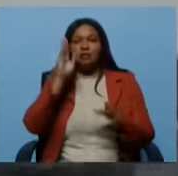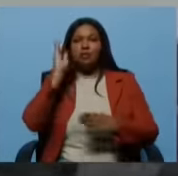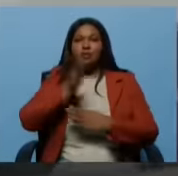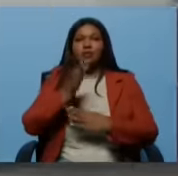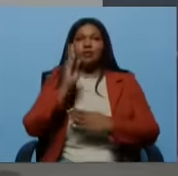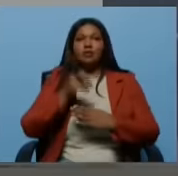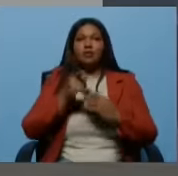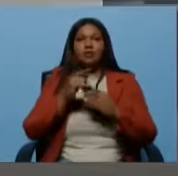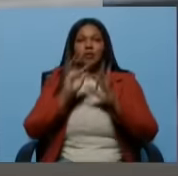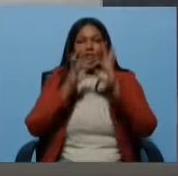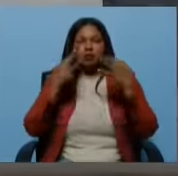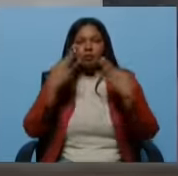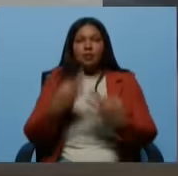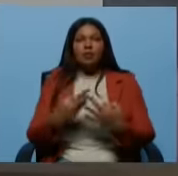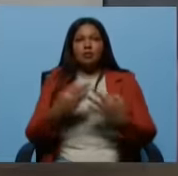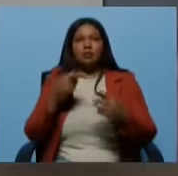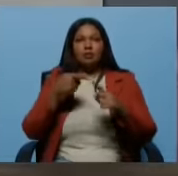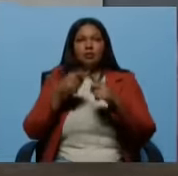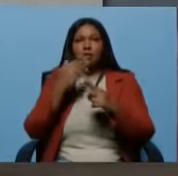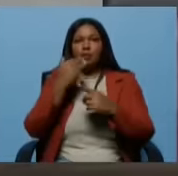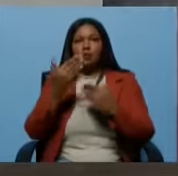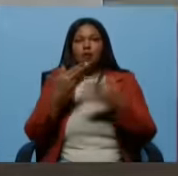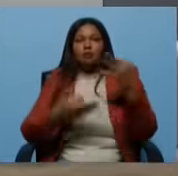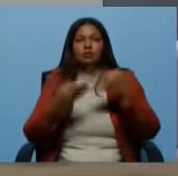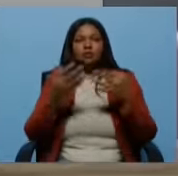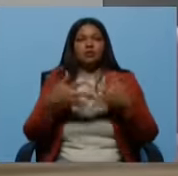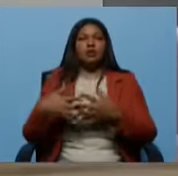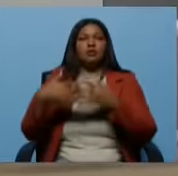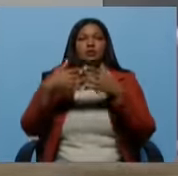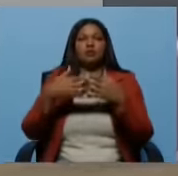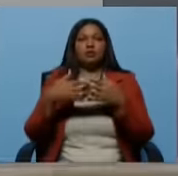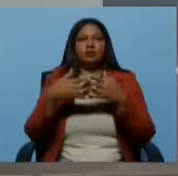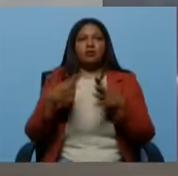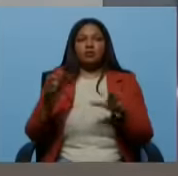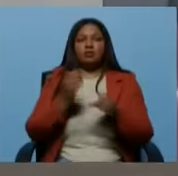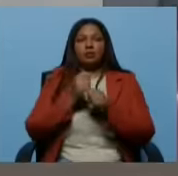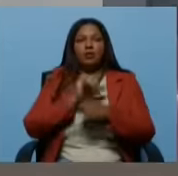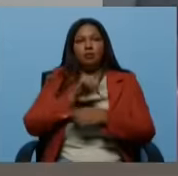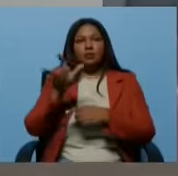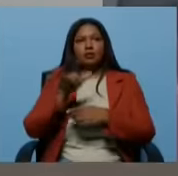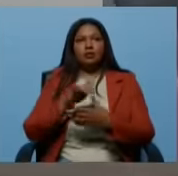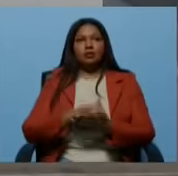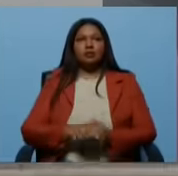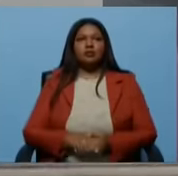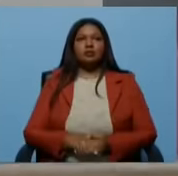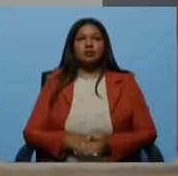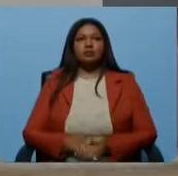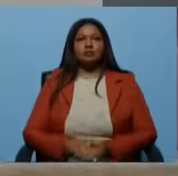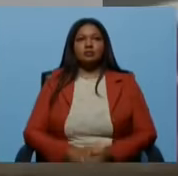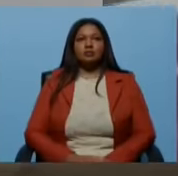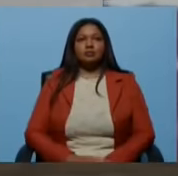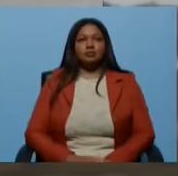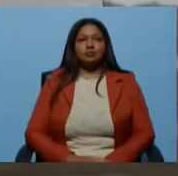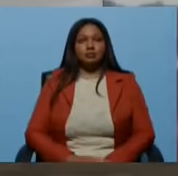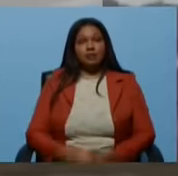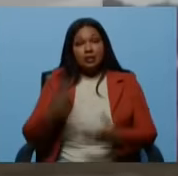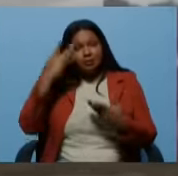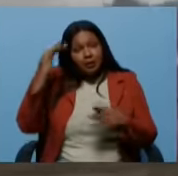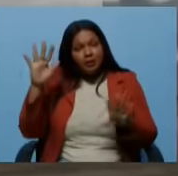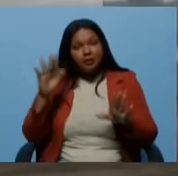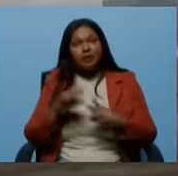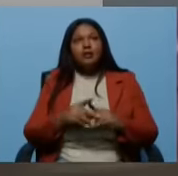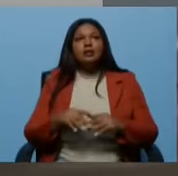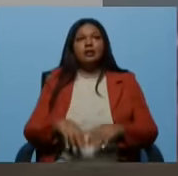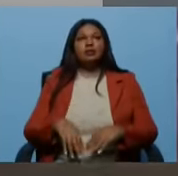que era formalmente procedente el reclamo de la justicia de Estados Unidos de incautar el Boeing 747 de Entrasur. Imagínate. Entre los días